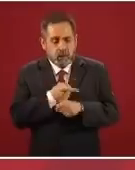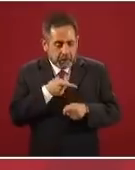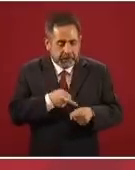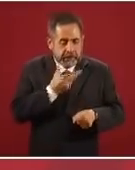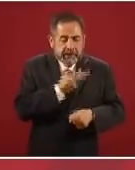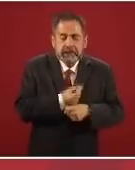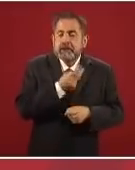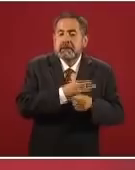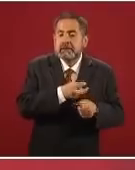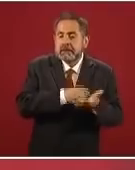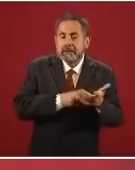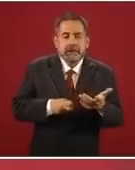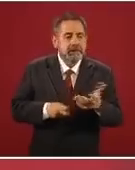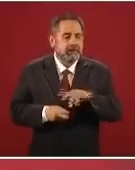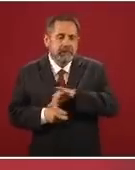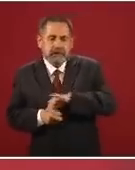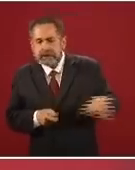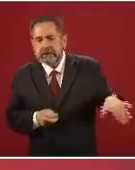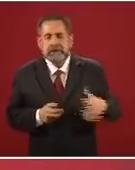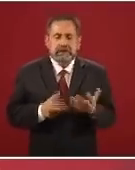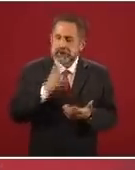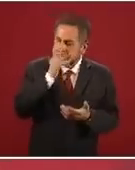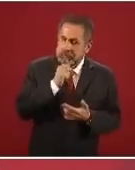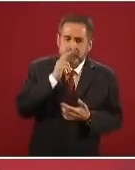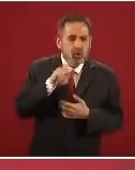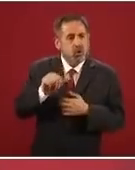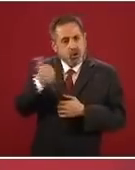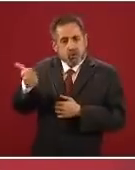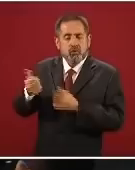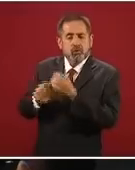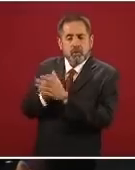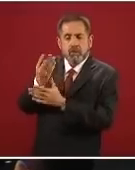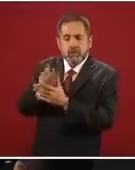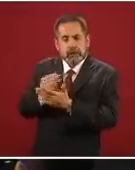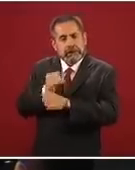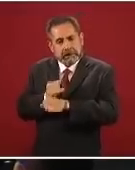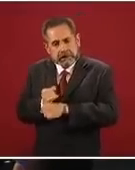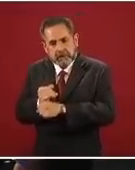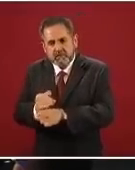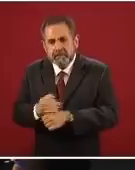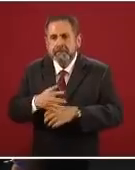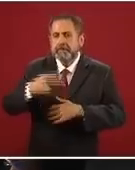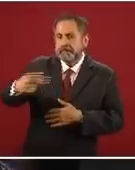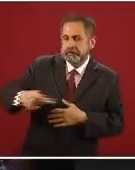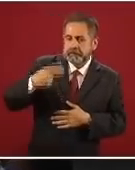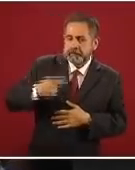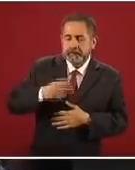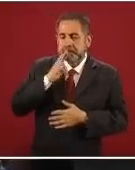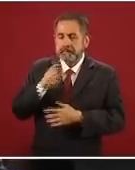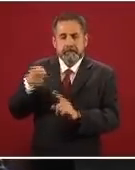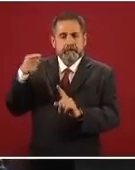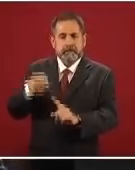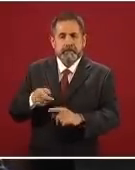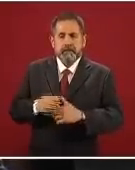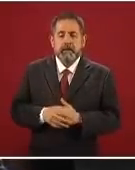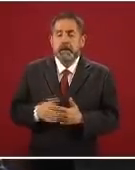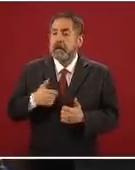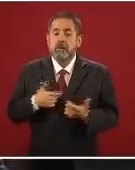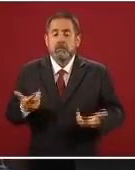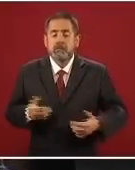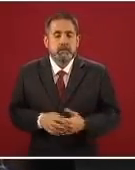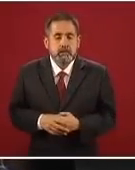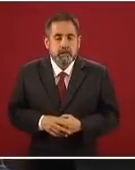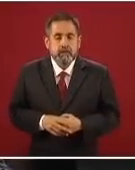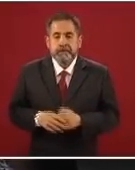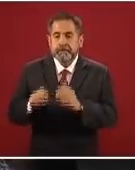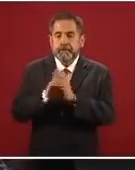puede volver a reiniciar lo que ya se procesó. Entonces, a su pregunta concreta, ¿qué hemos hecho?